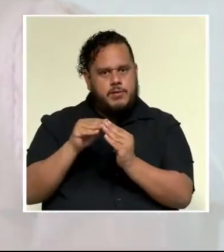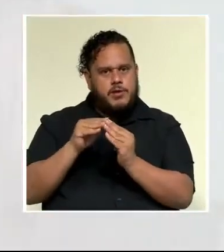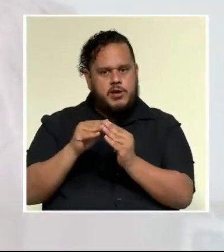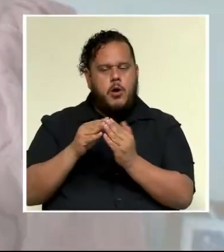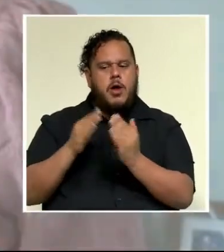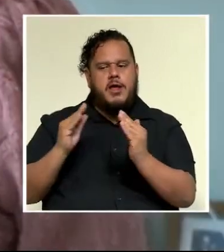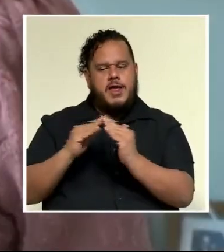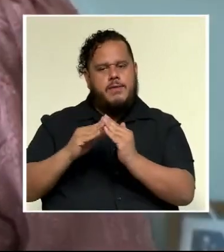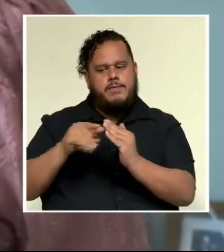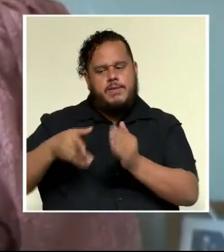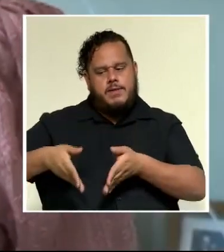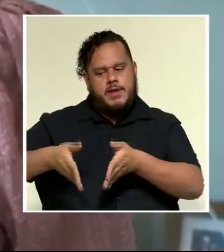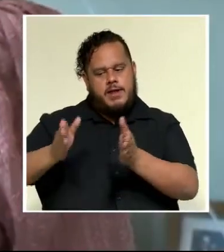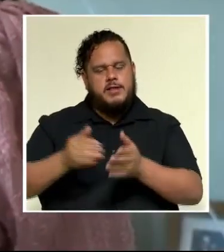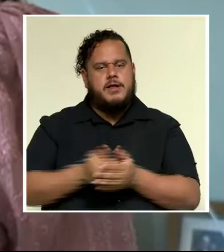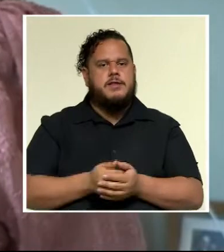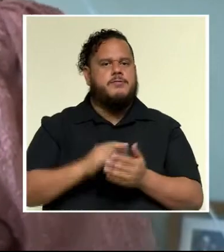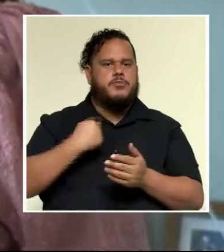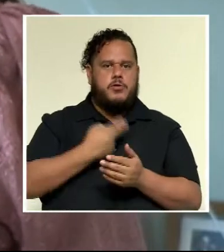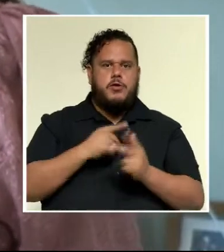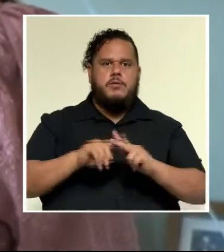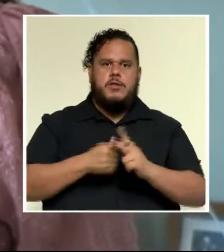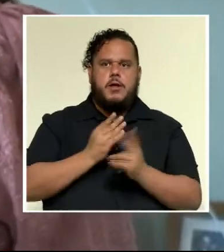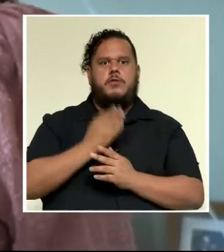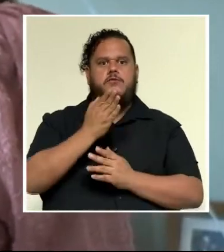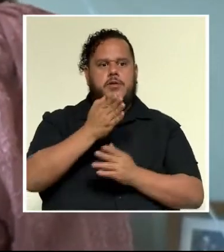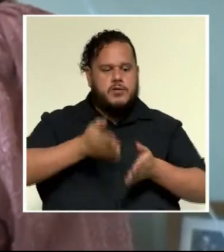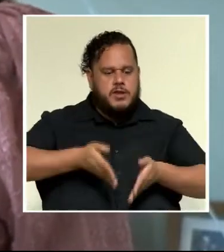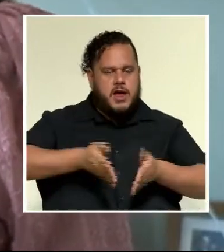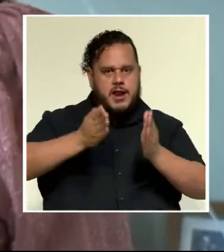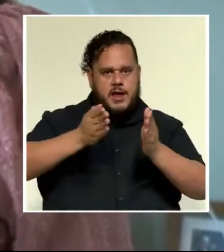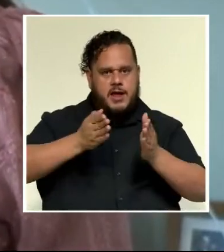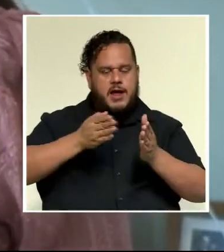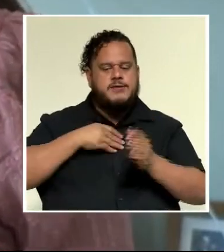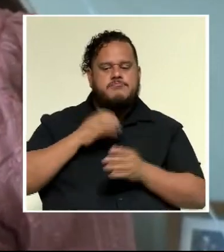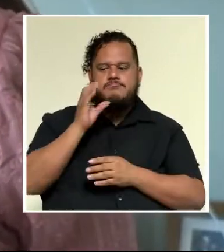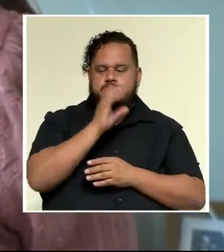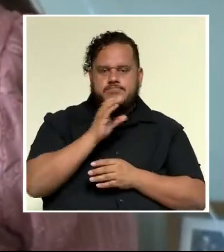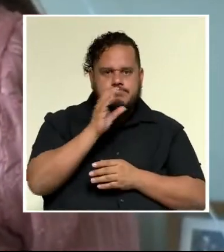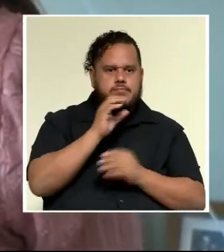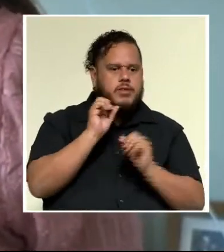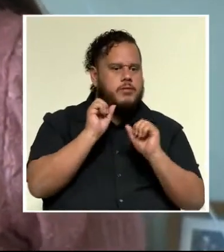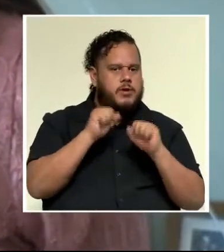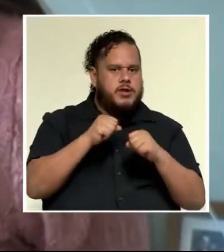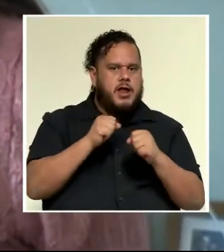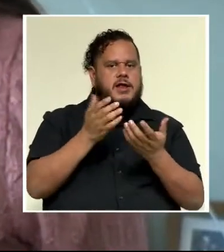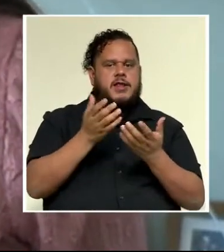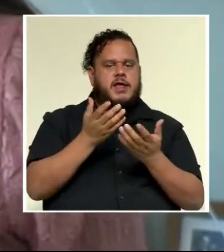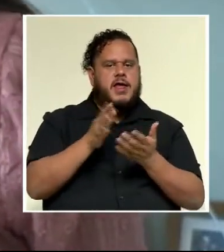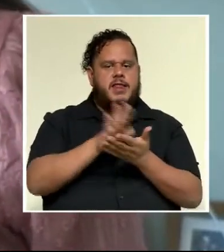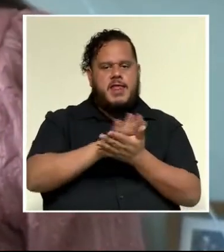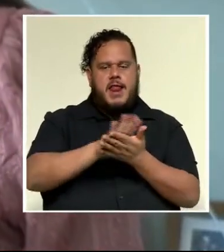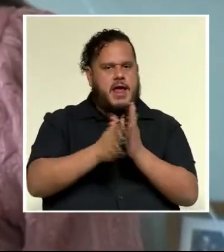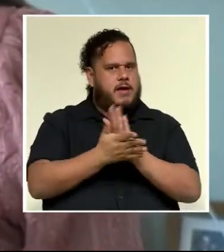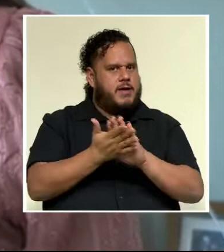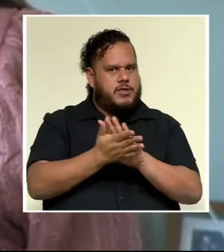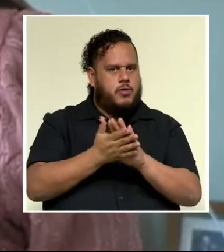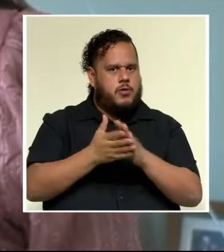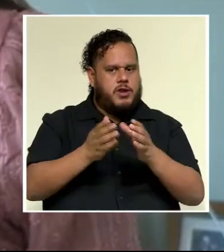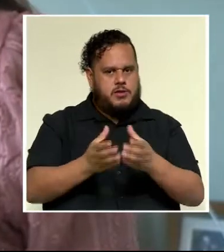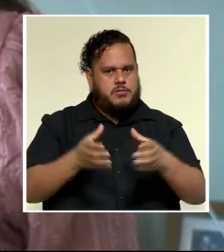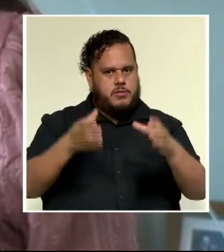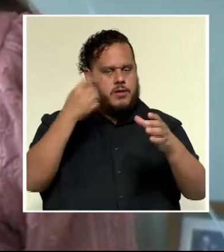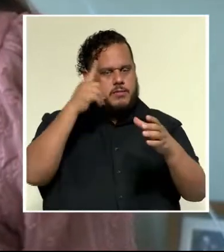calle. Empezamos yendo a la calle con la posibilidad de lavatorios móviles, ¿verdad?